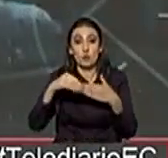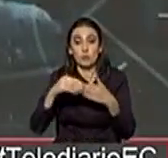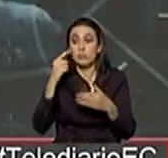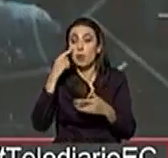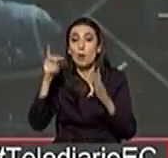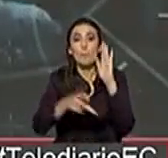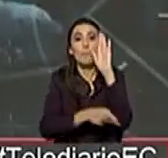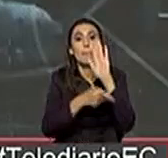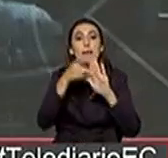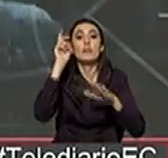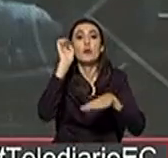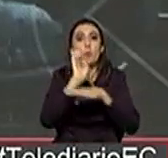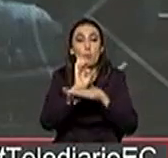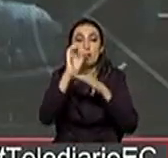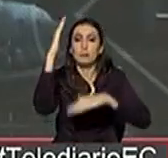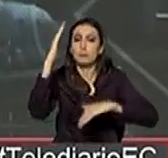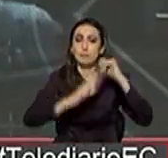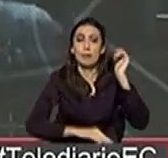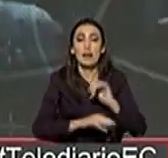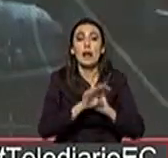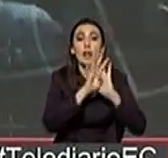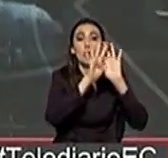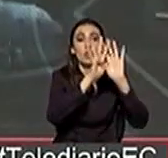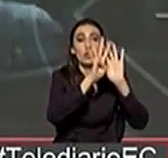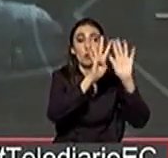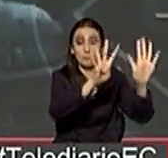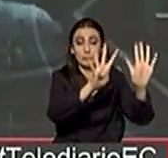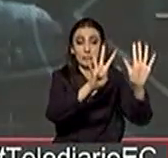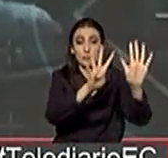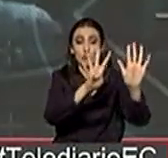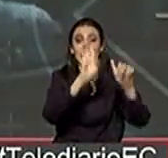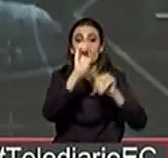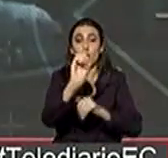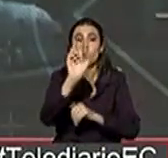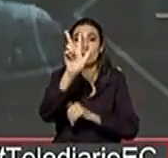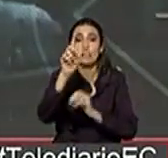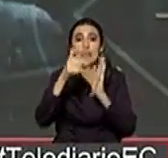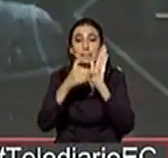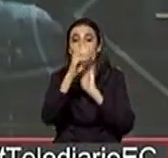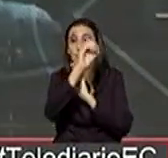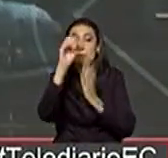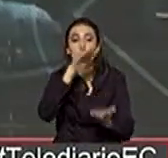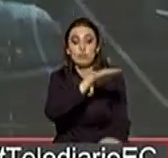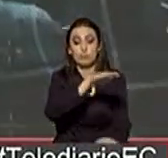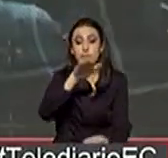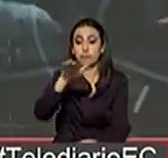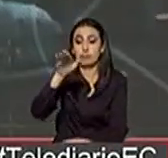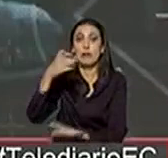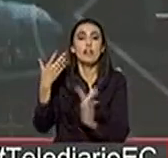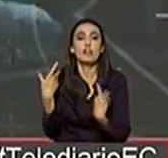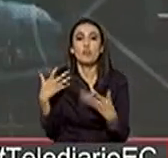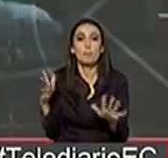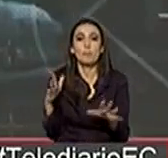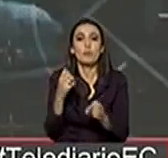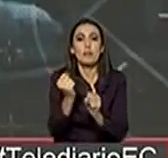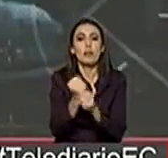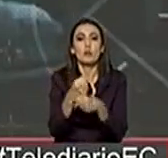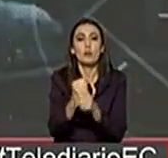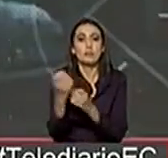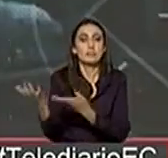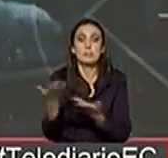petroecuador más de 900 3.000 barriles de crudo se dejaron de producir fernando santos alvite ex ministro de energía